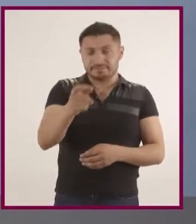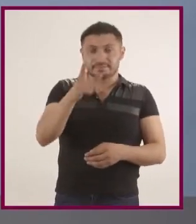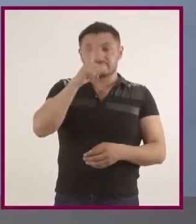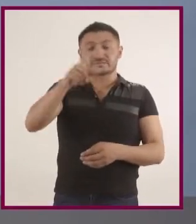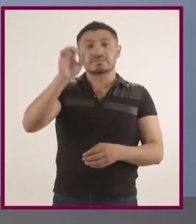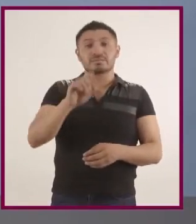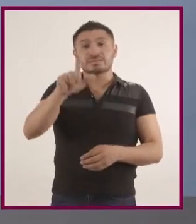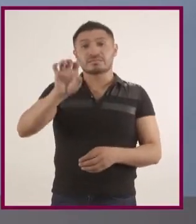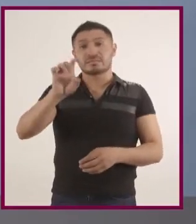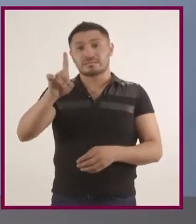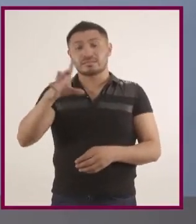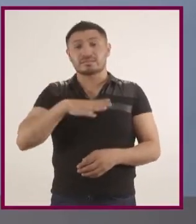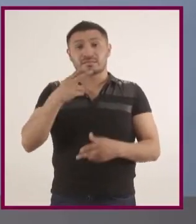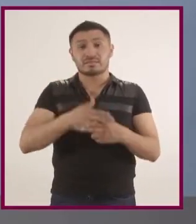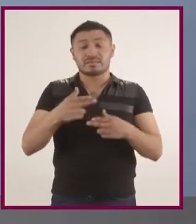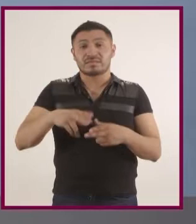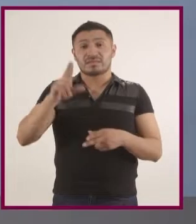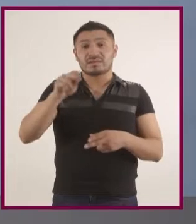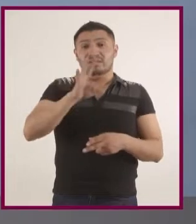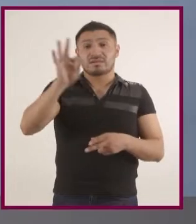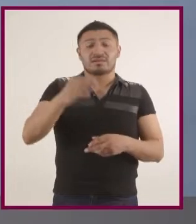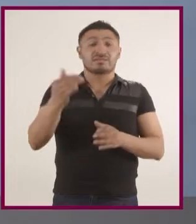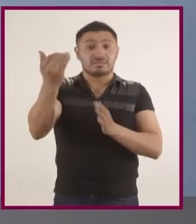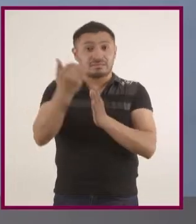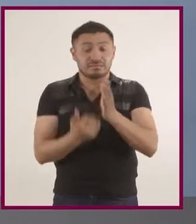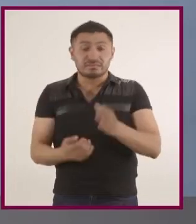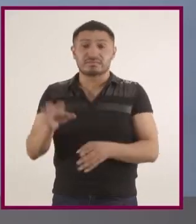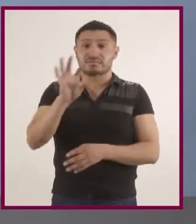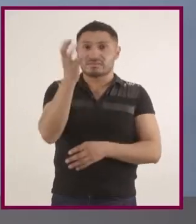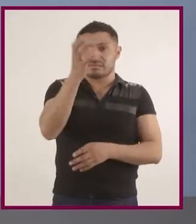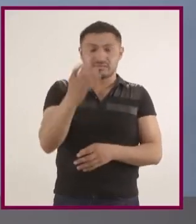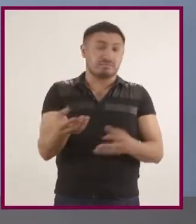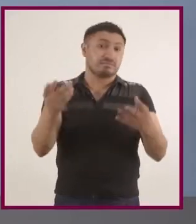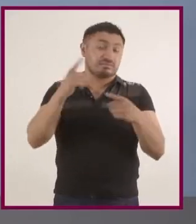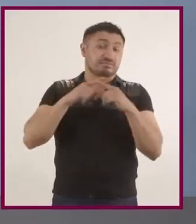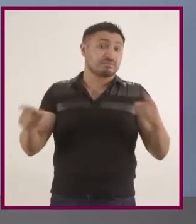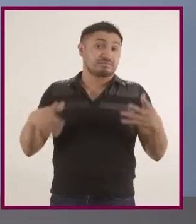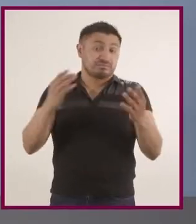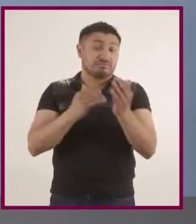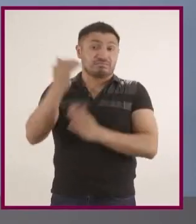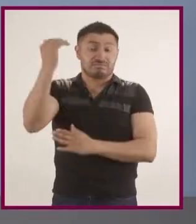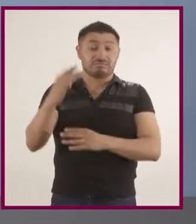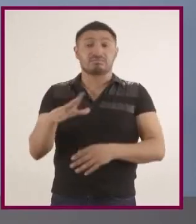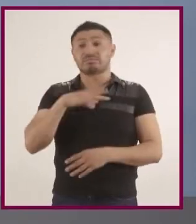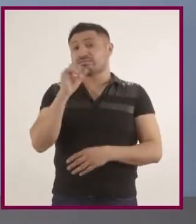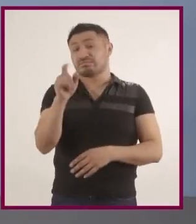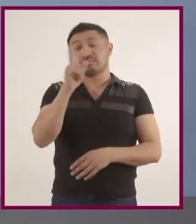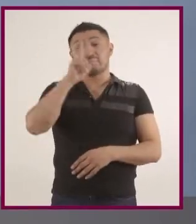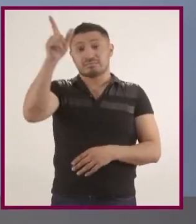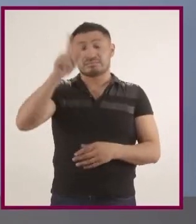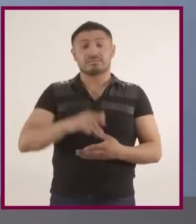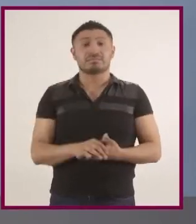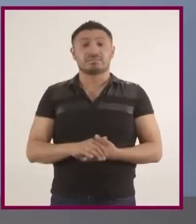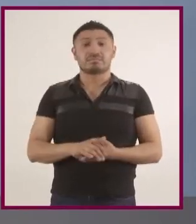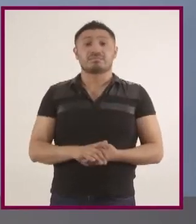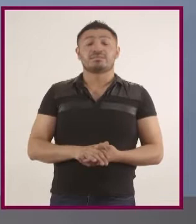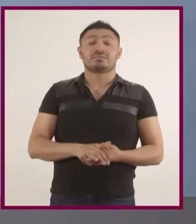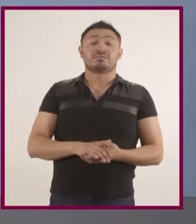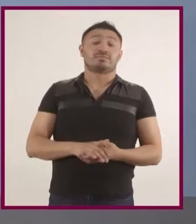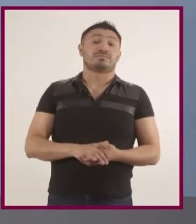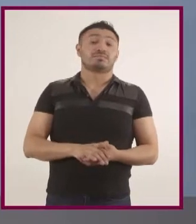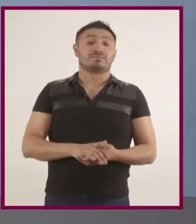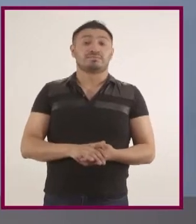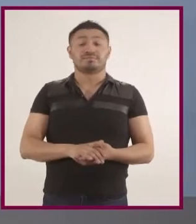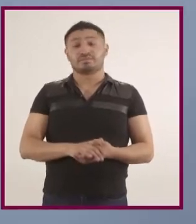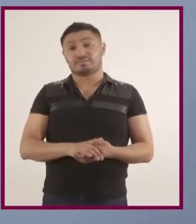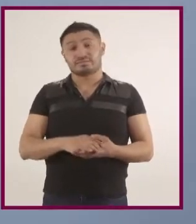luces led que consumen hasta 80% menos de energía que un foco incandescente y producen la misma luz con respecto a